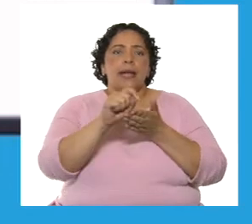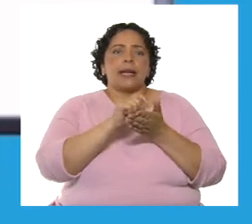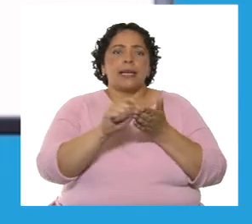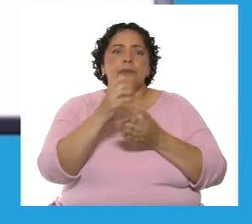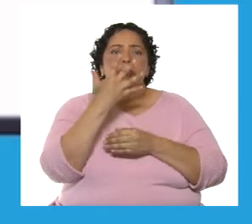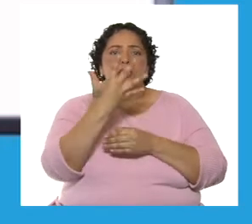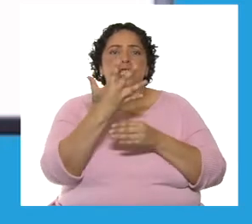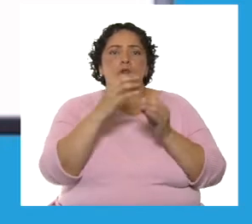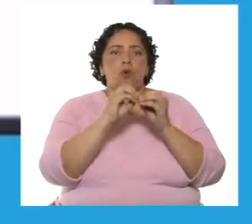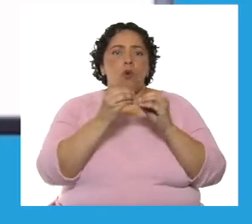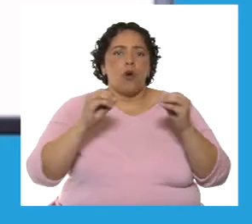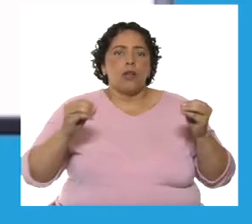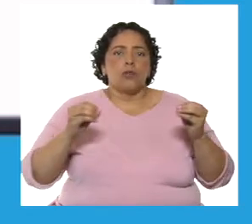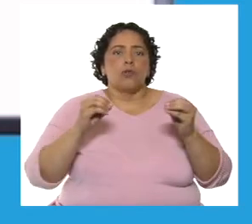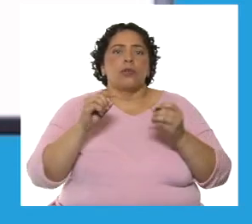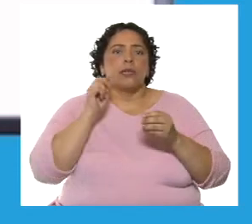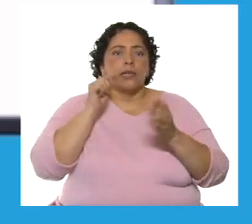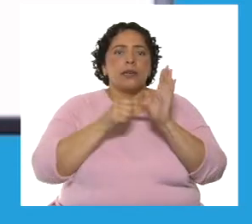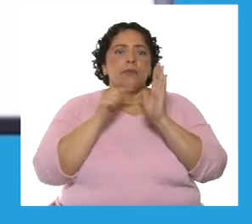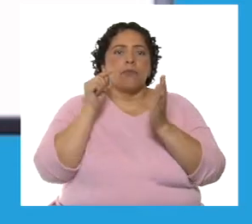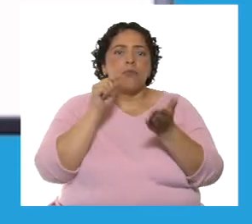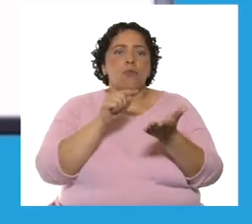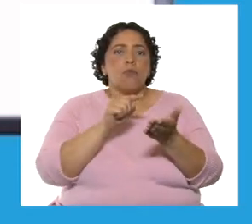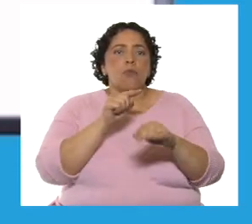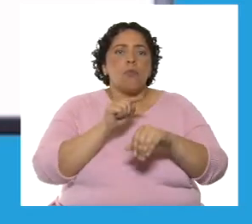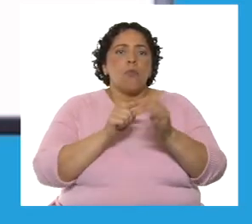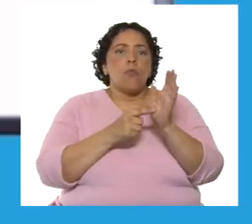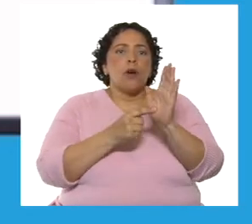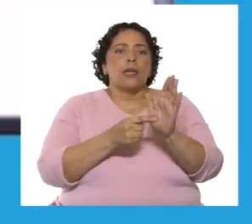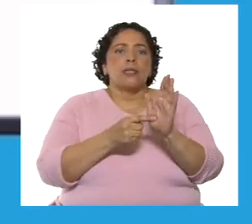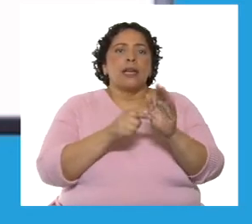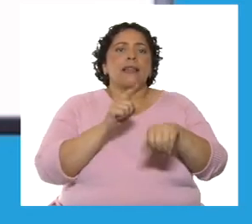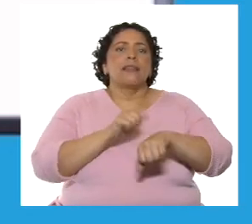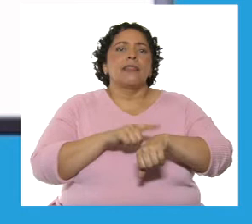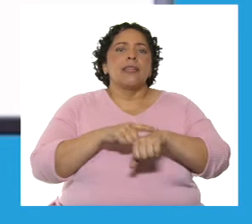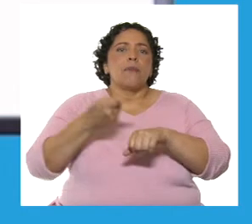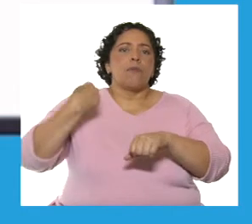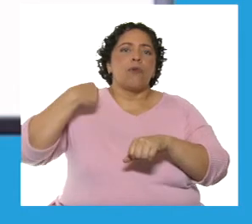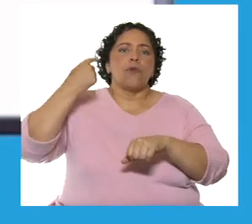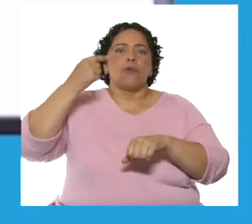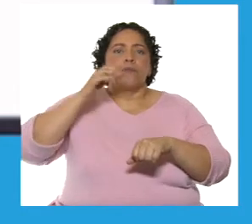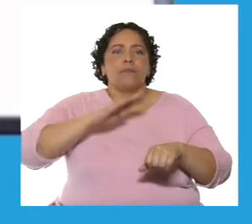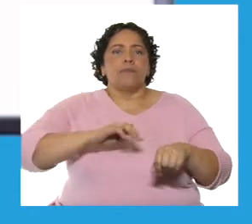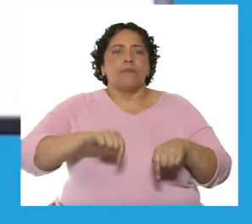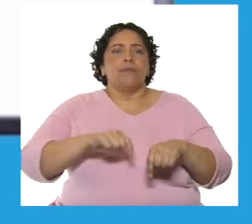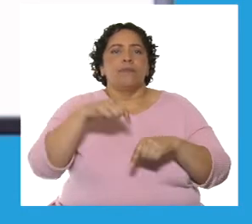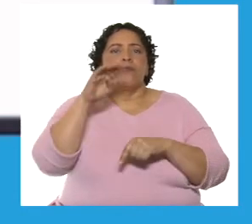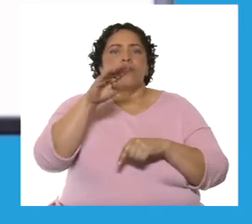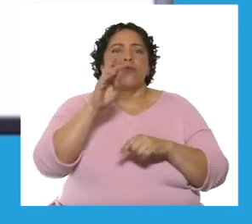Escribe 5 oraciones e indica en qué tiempo están escritos sus verbos.